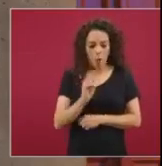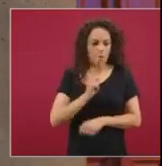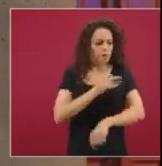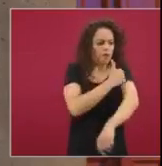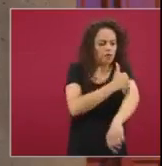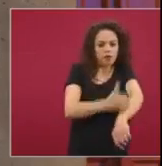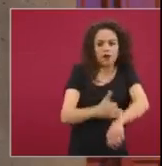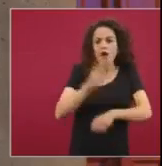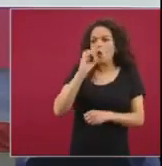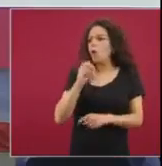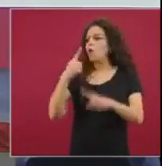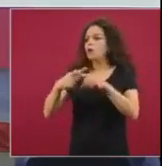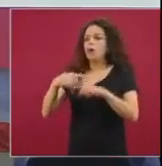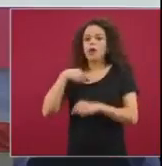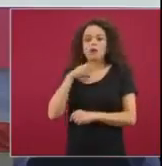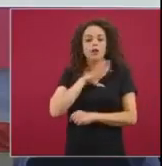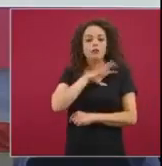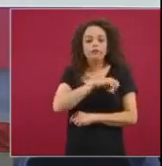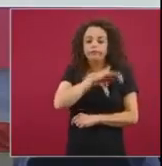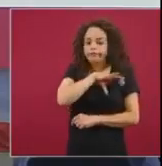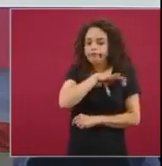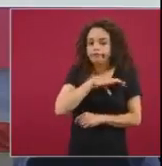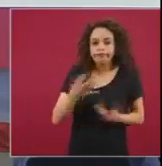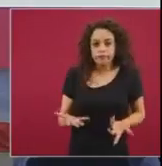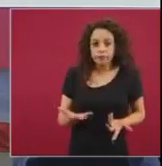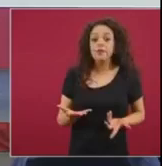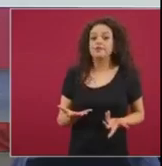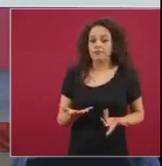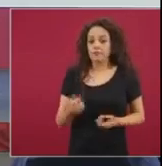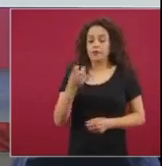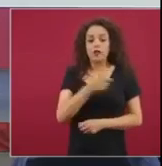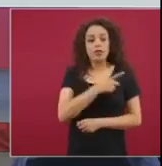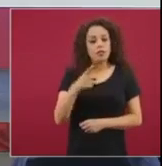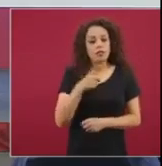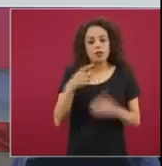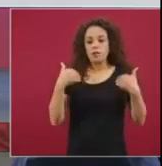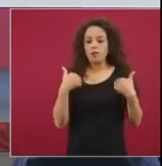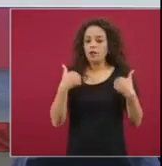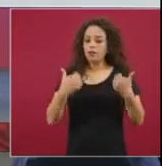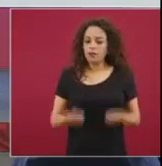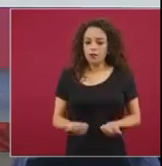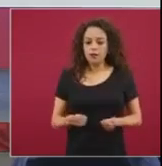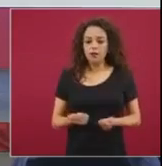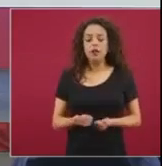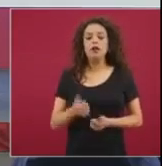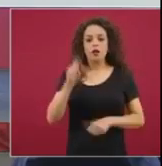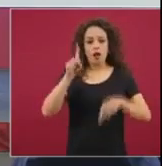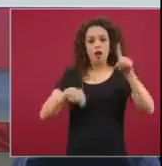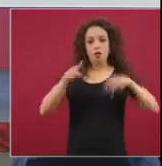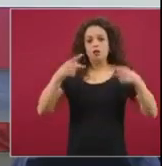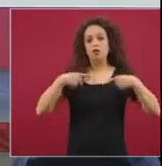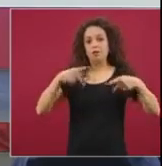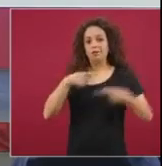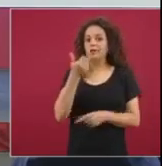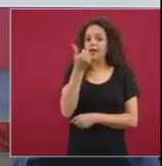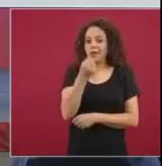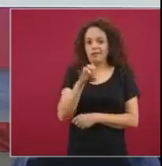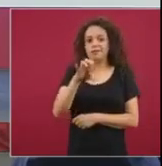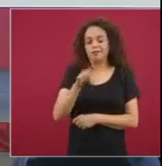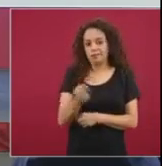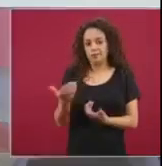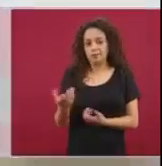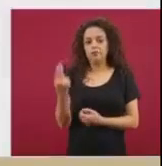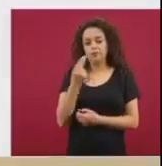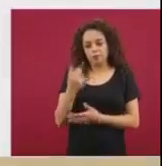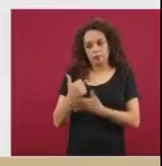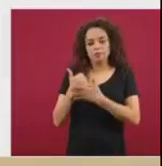aunque fuera una sola persona. Entonces, tenemos que tener esa empatía por este tipo de personas. Esta es la tasa de incidencia, aquí lo verán y ustedes preguntarán, ¿y